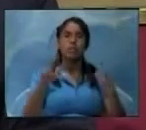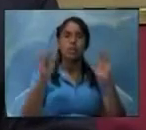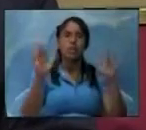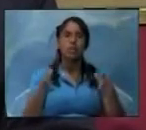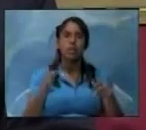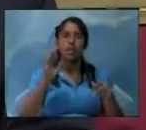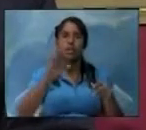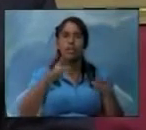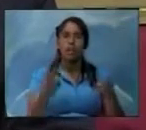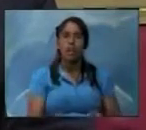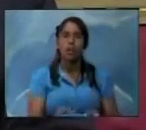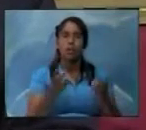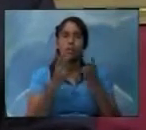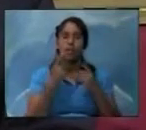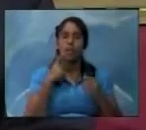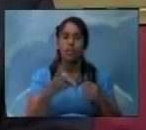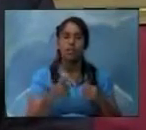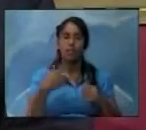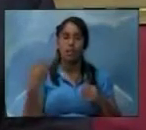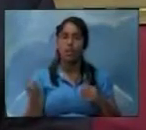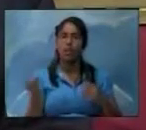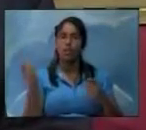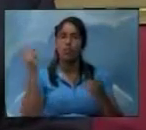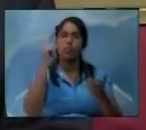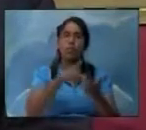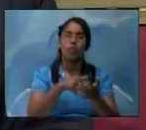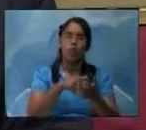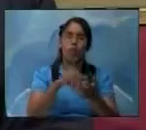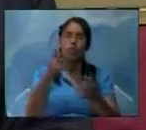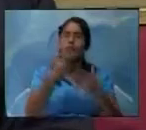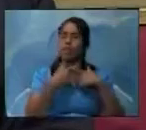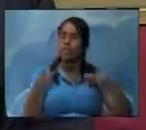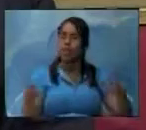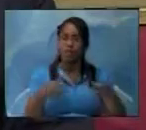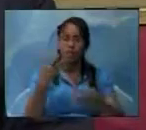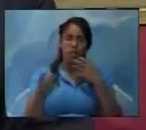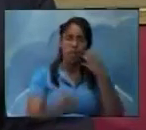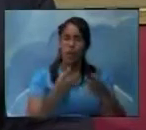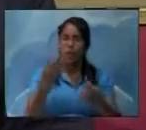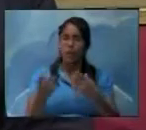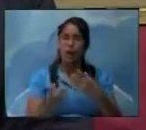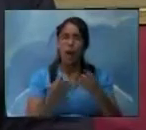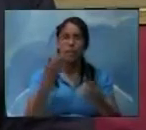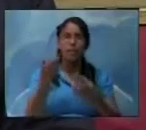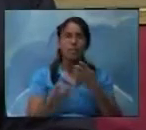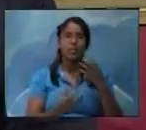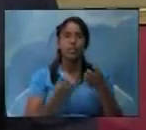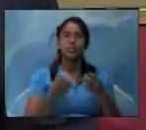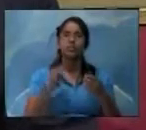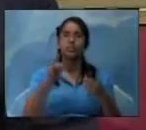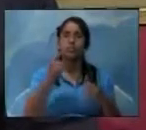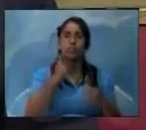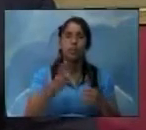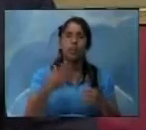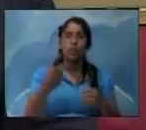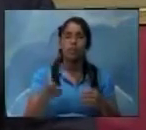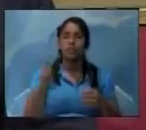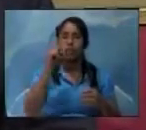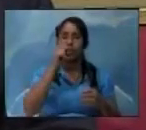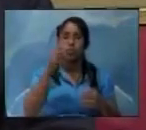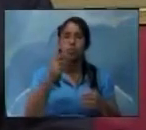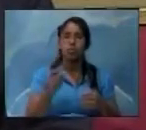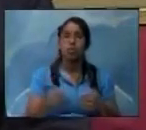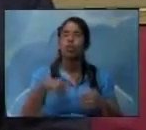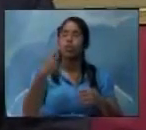misericordia. Así que la Biblia dice que fueron librados del horno del fuego ardiendo. Y dice que